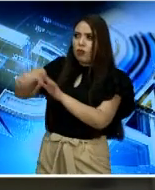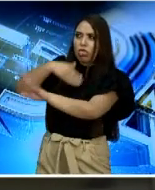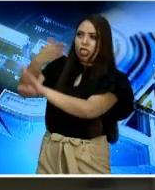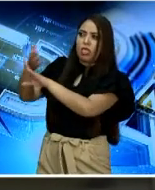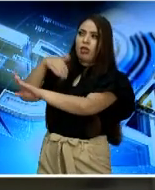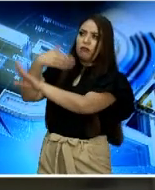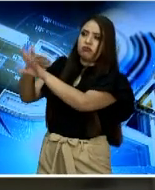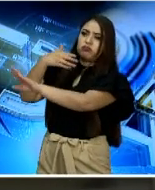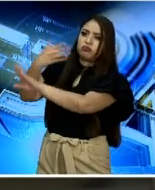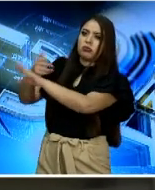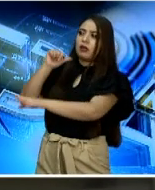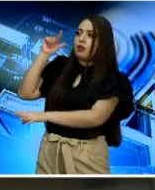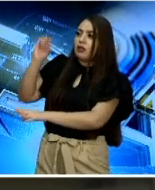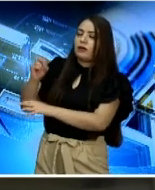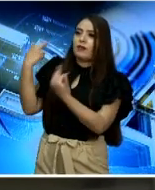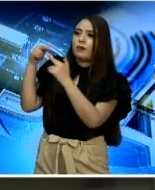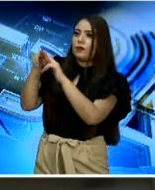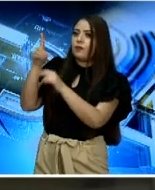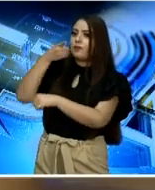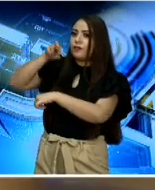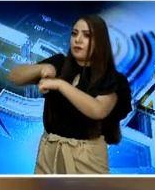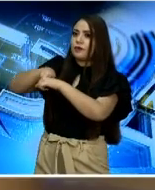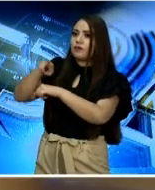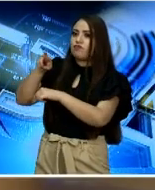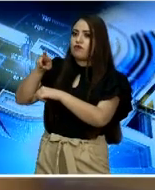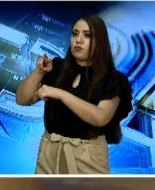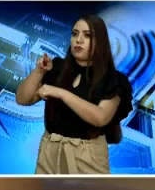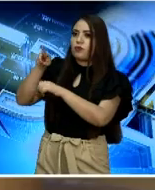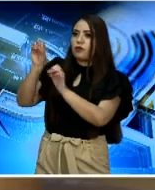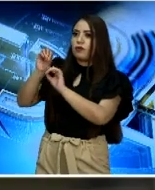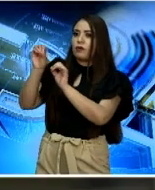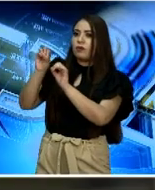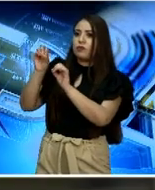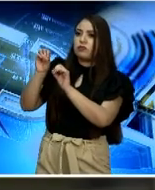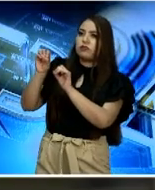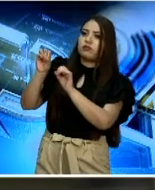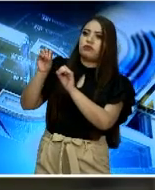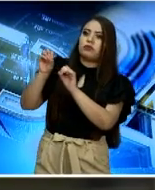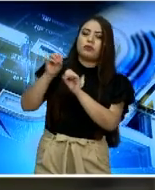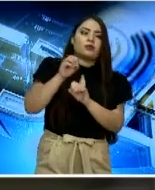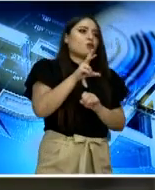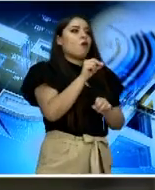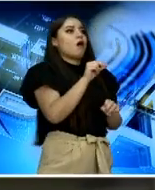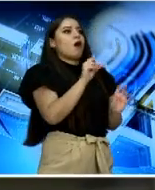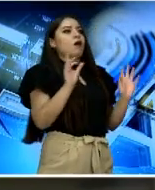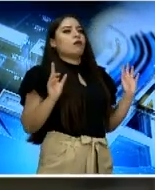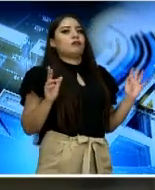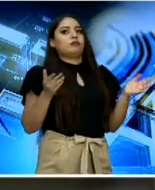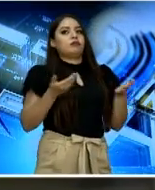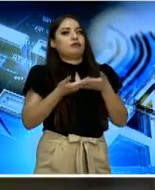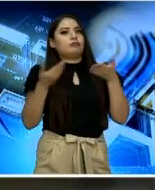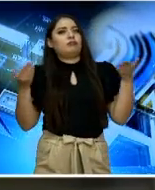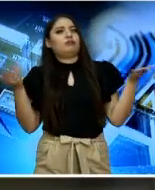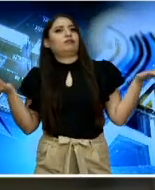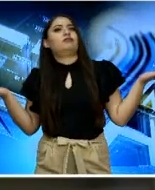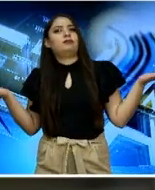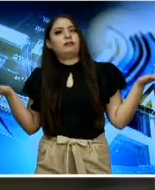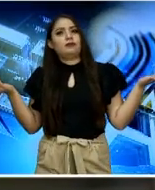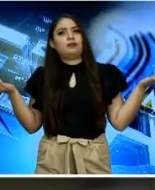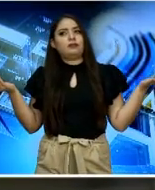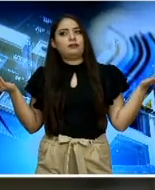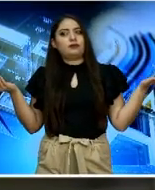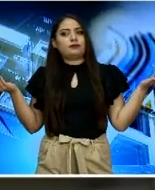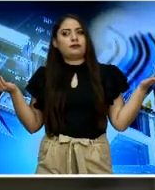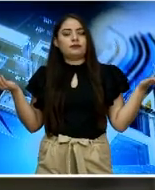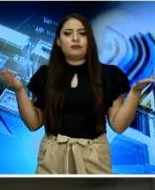calumniaste o difamaste a la maestra o a la directora? No. Entonces, no fue ni con dolo